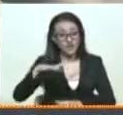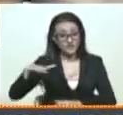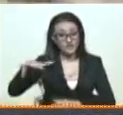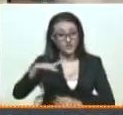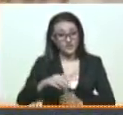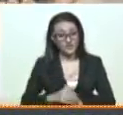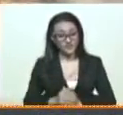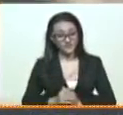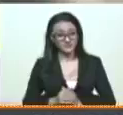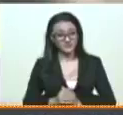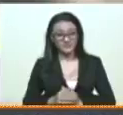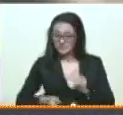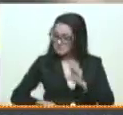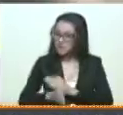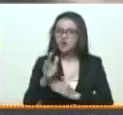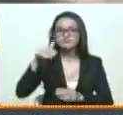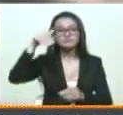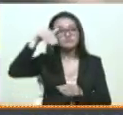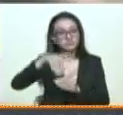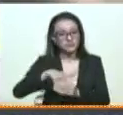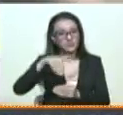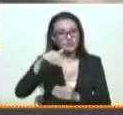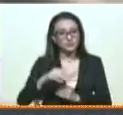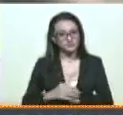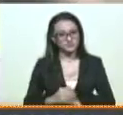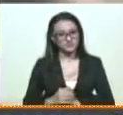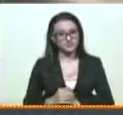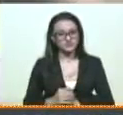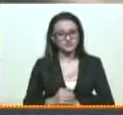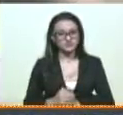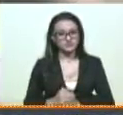el pueblo venezolano salió a votar.